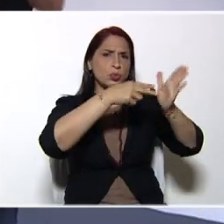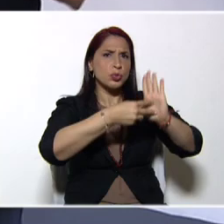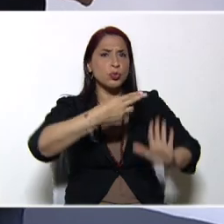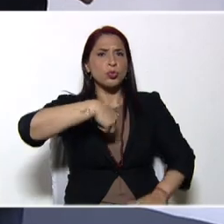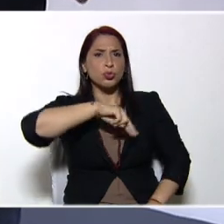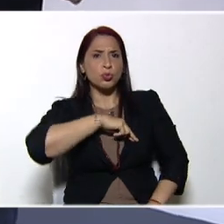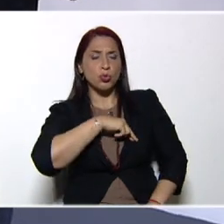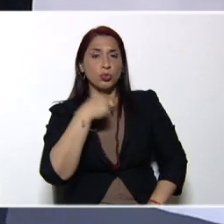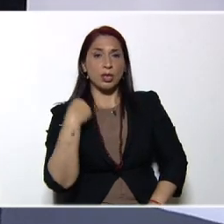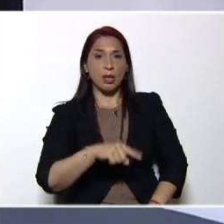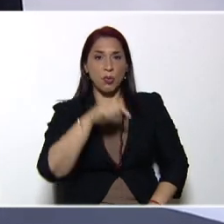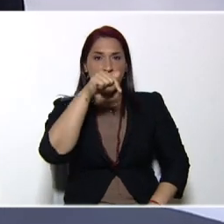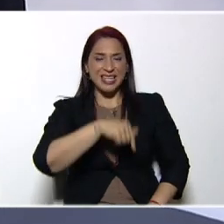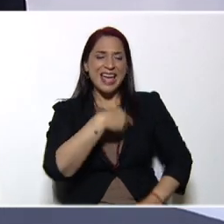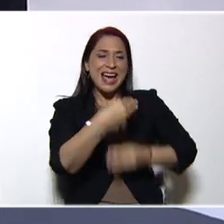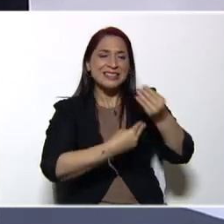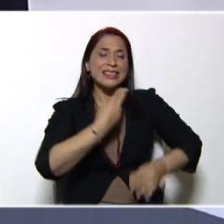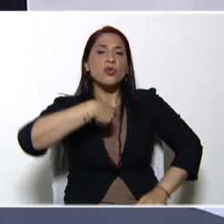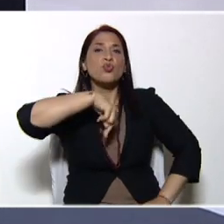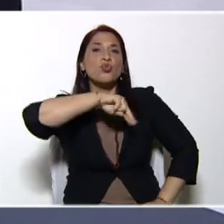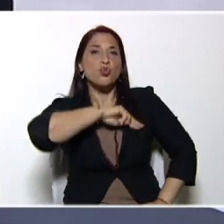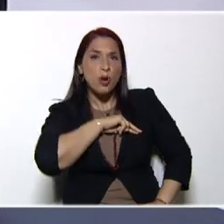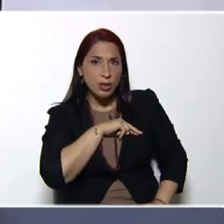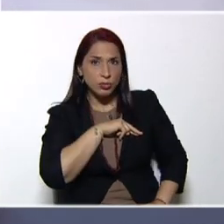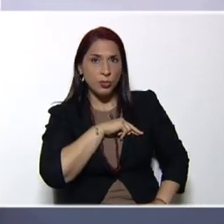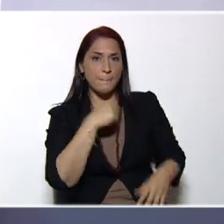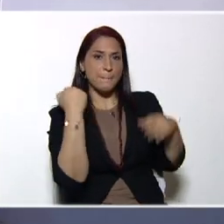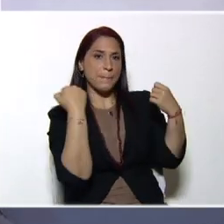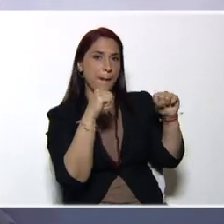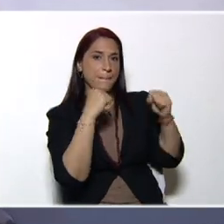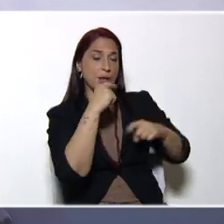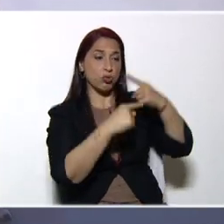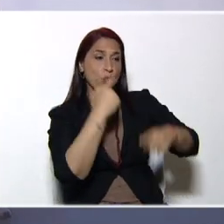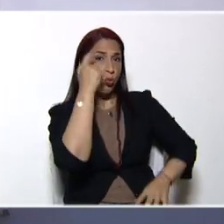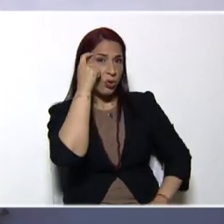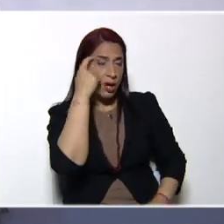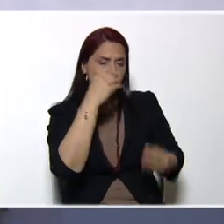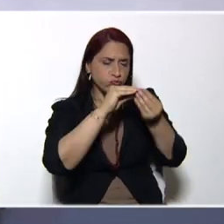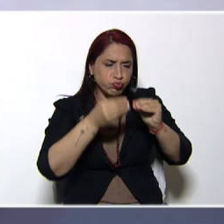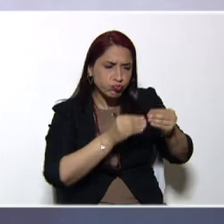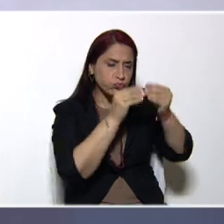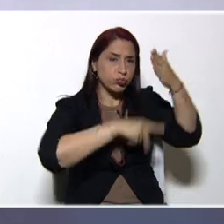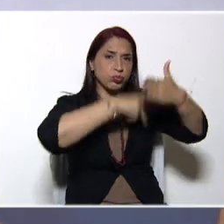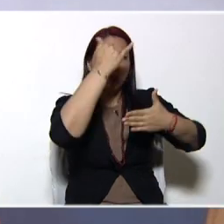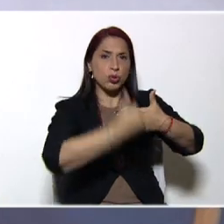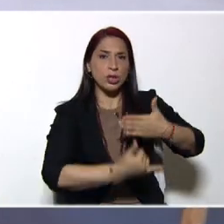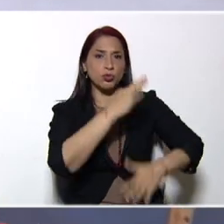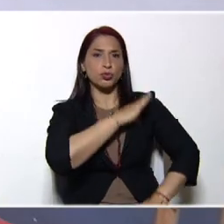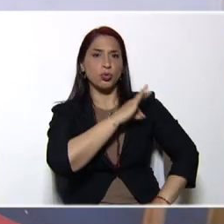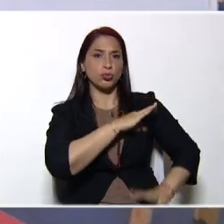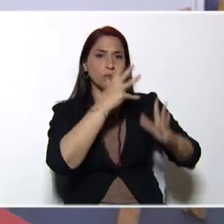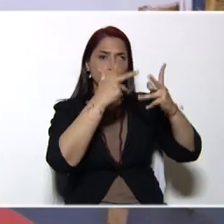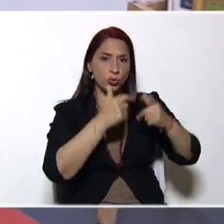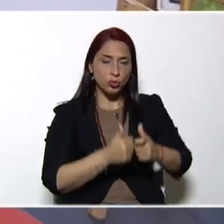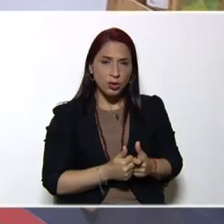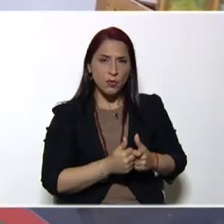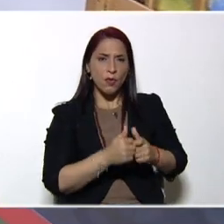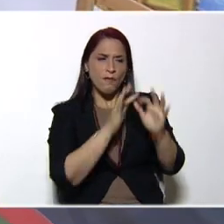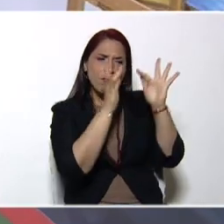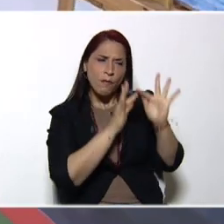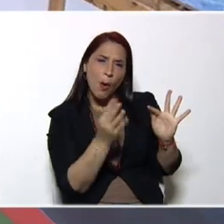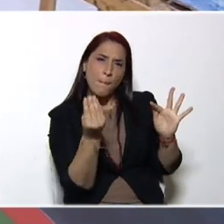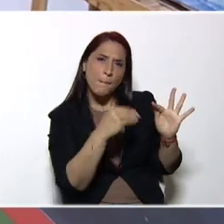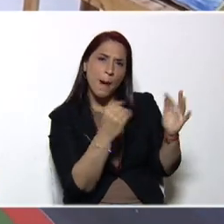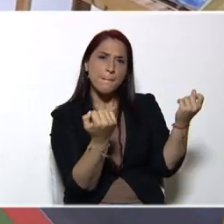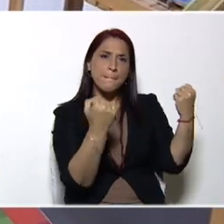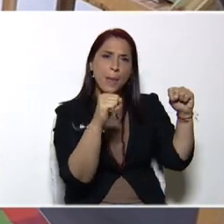que va a ser nuestra ficha, nuestra práctica diaria para elaborar los proyectos socioproductivos de una manera más práctica.